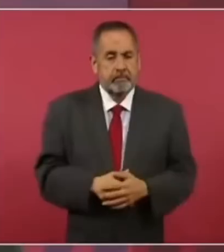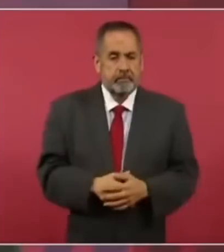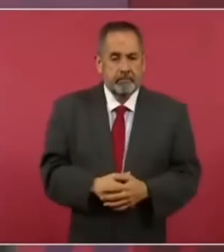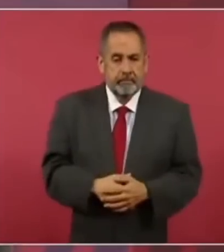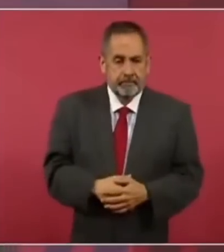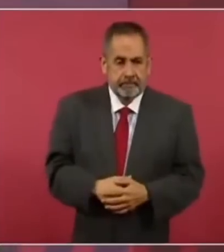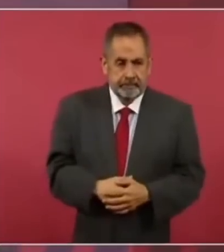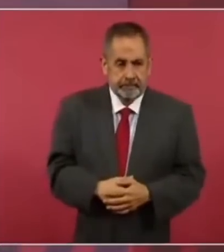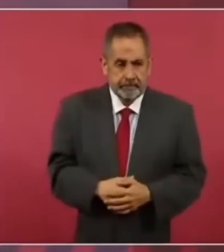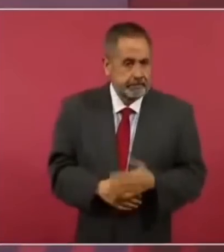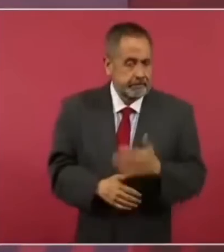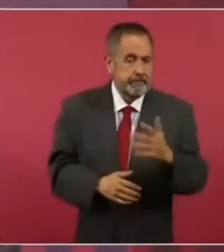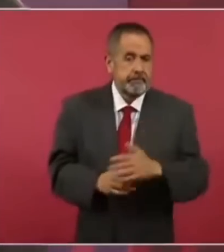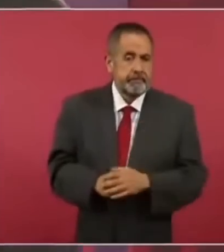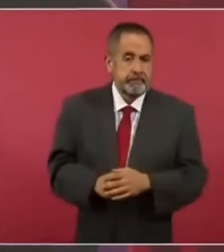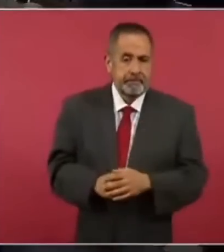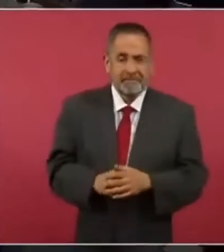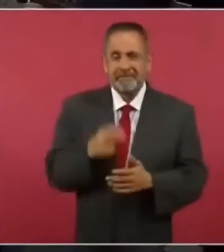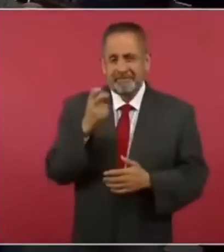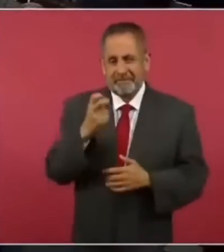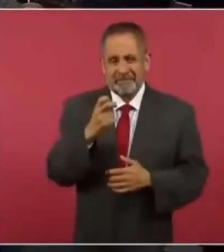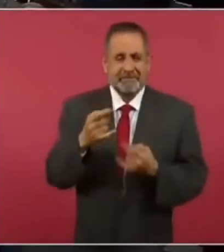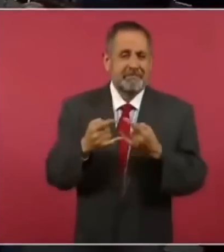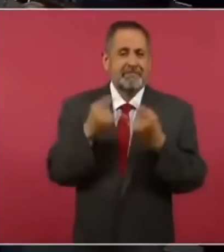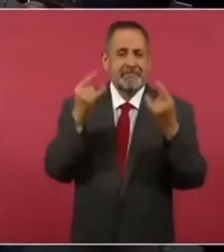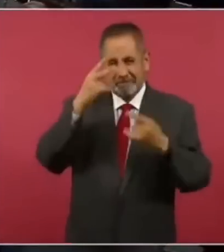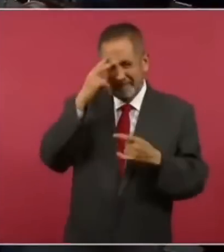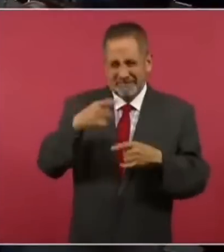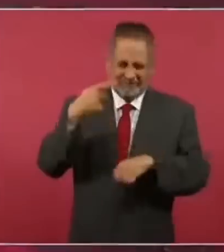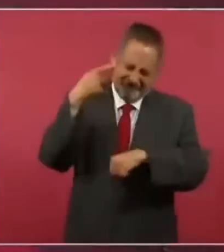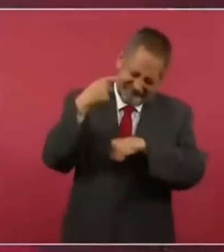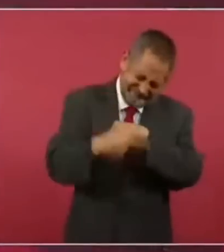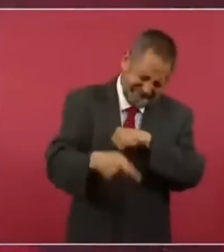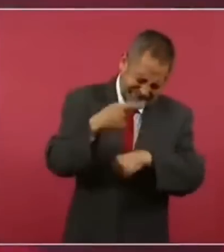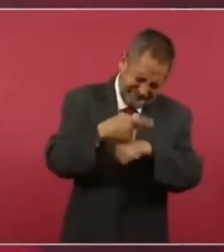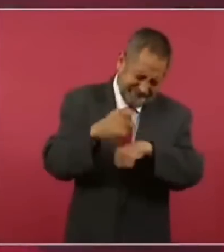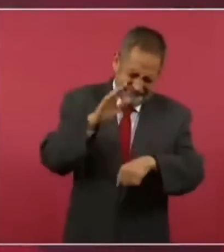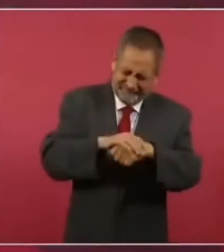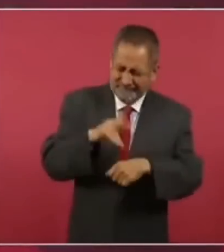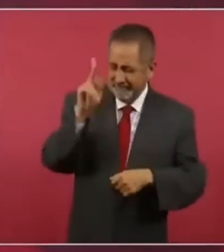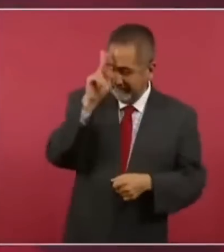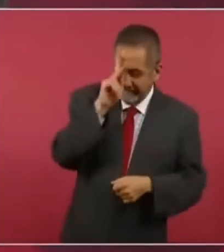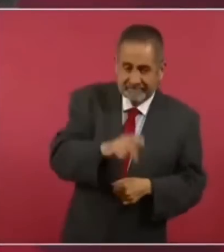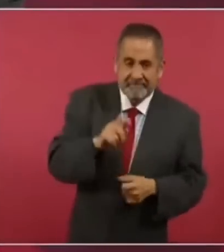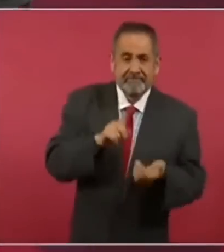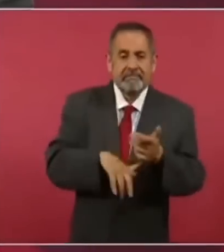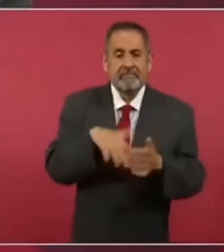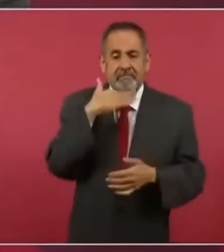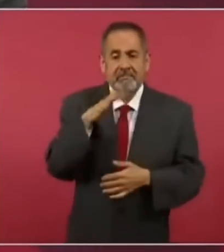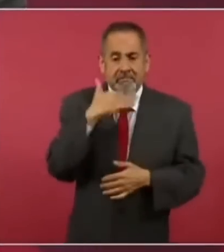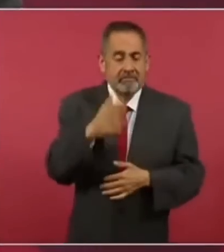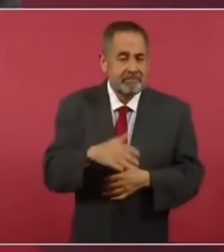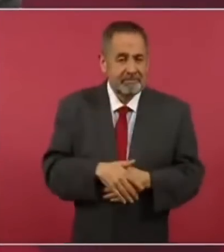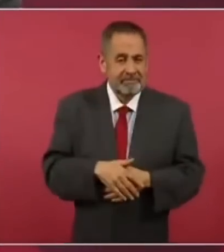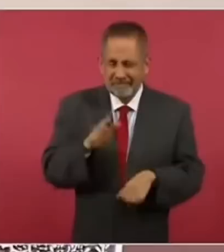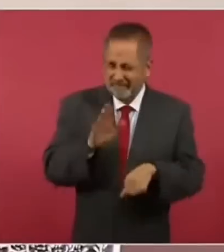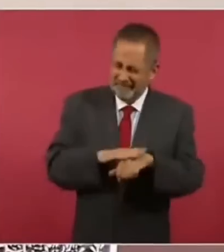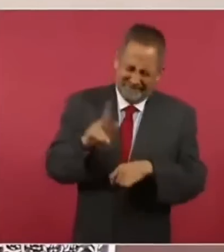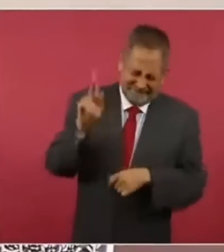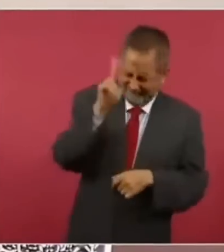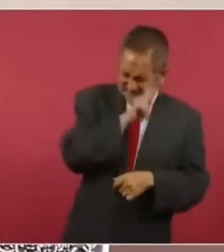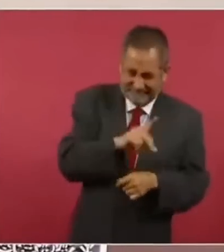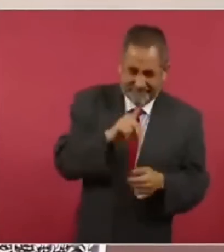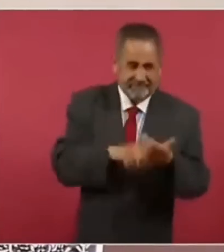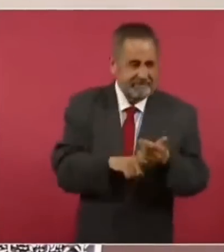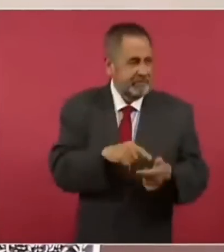Es lo que más ha dañado a México, es el principal problema. Nada ha dañado más a México